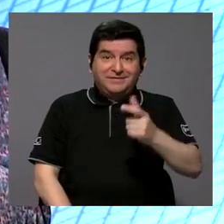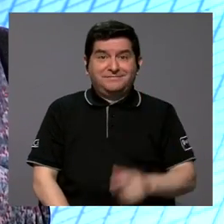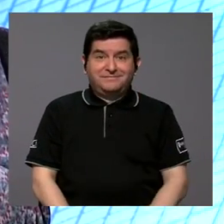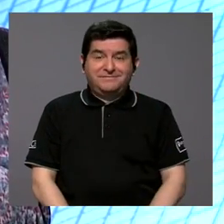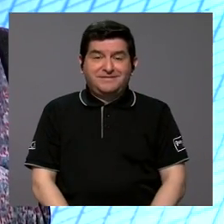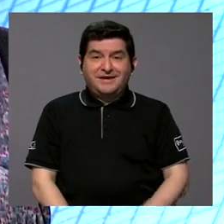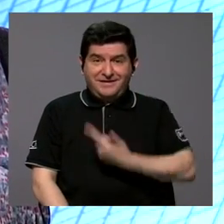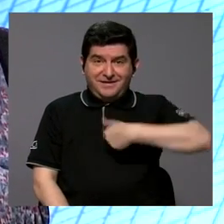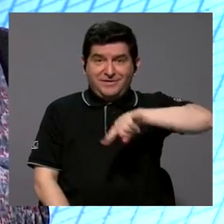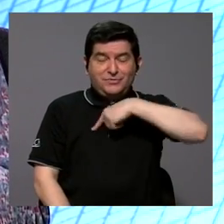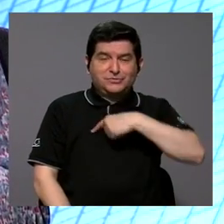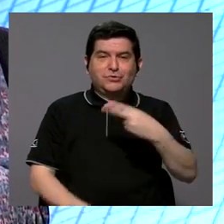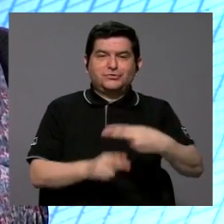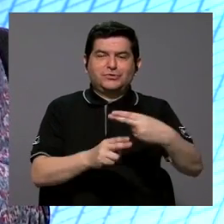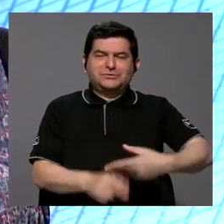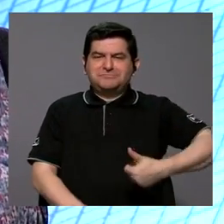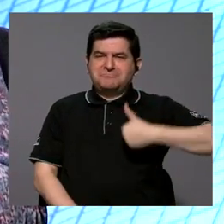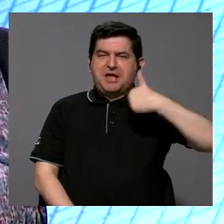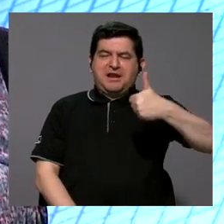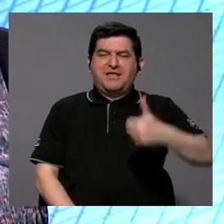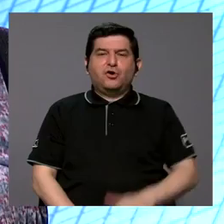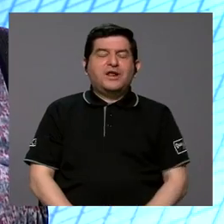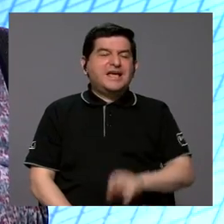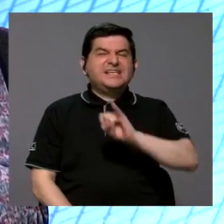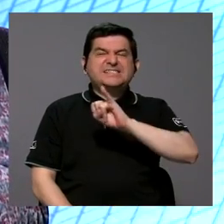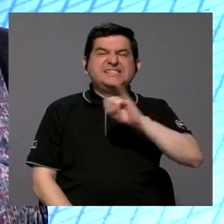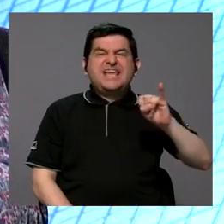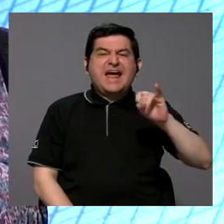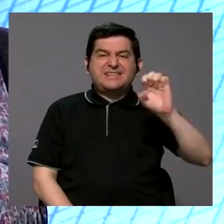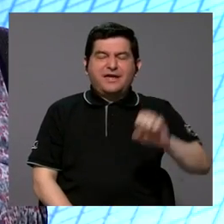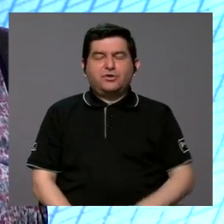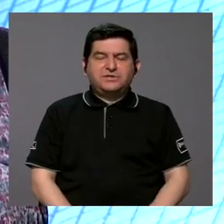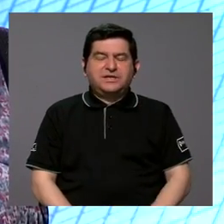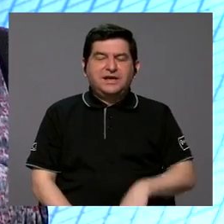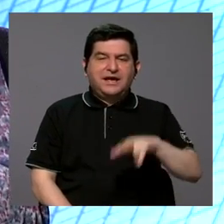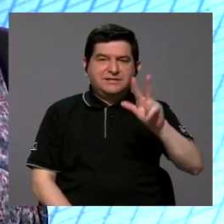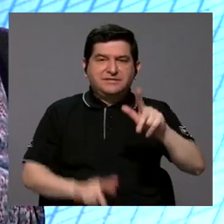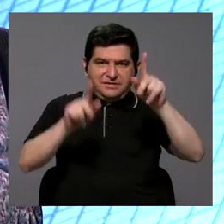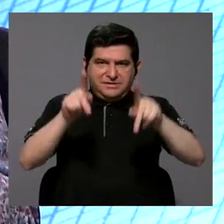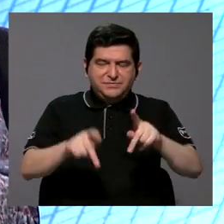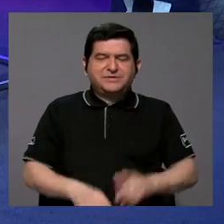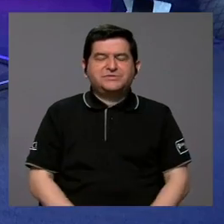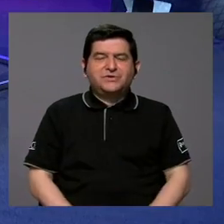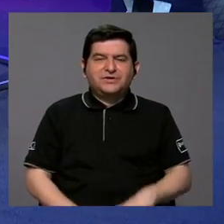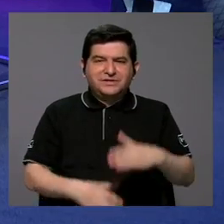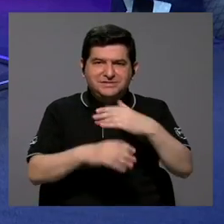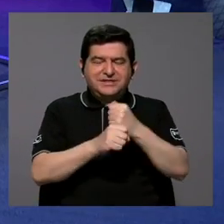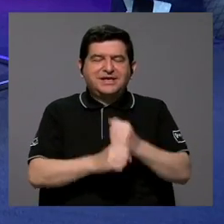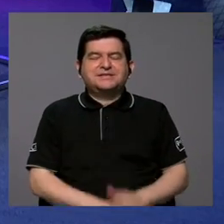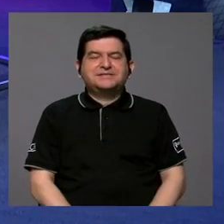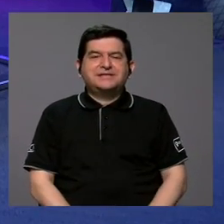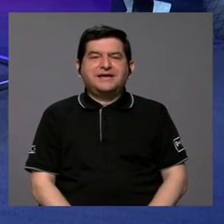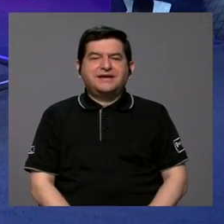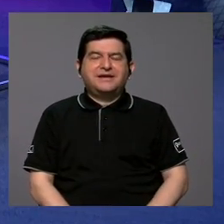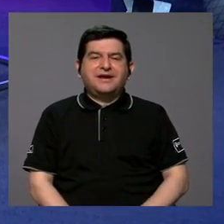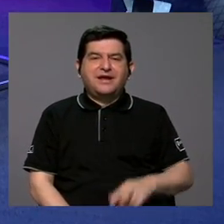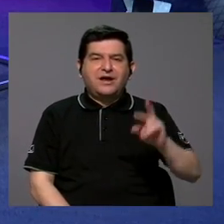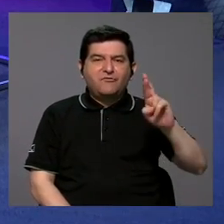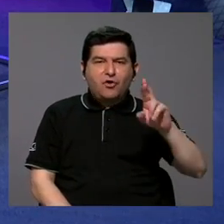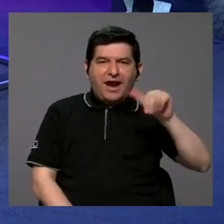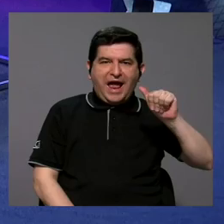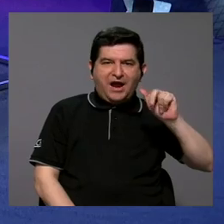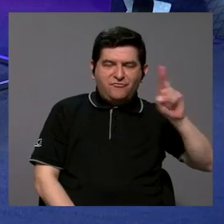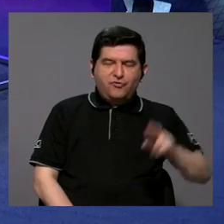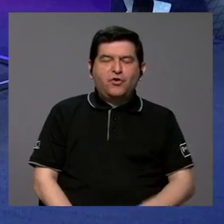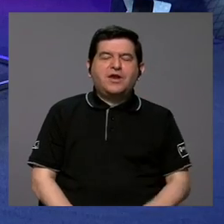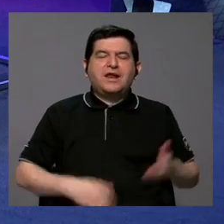de haber sido nombrados ganadores. La Izquierda Erótica, que era un trío de rock and roll. Guitarra, bajo, batería, trío clásico como